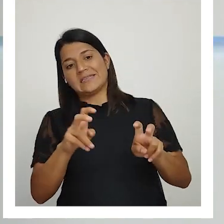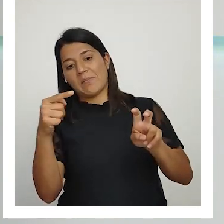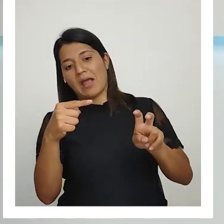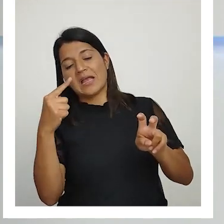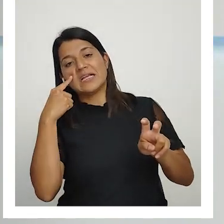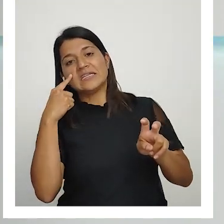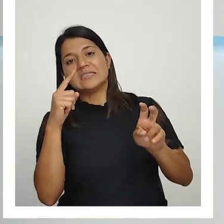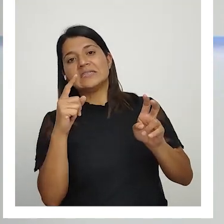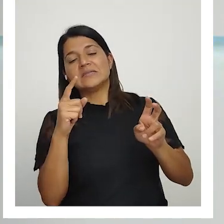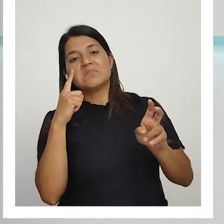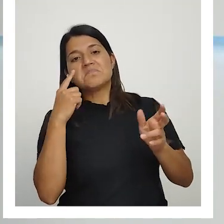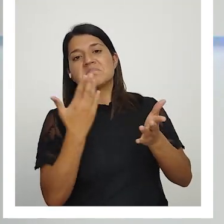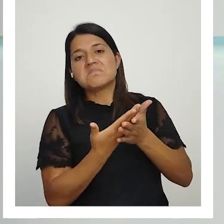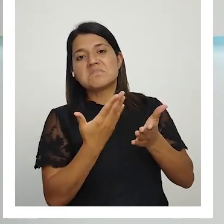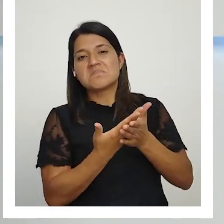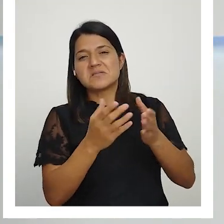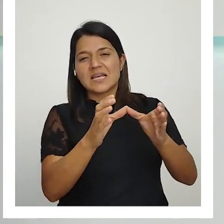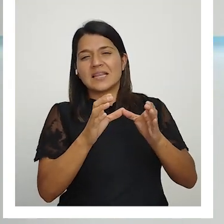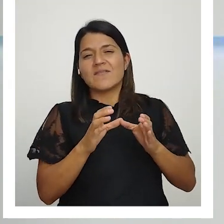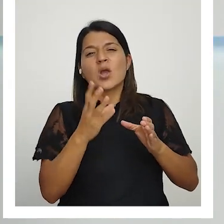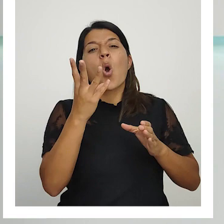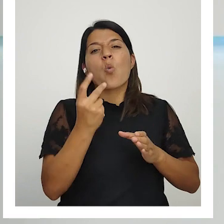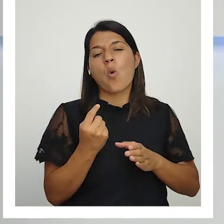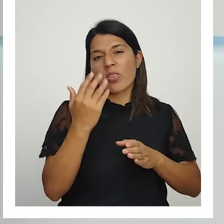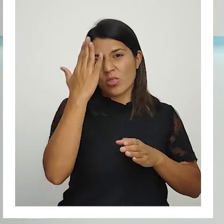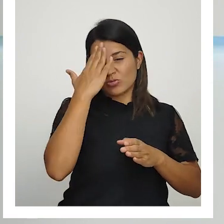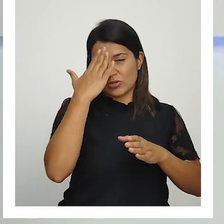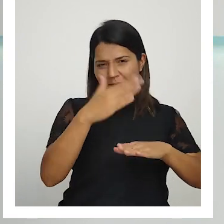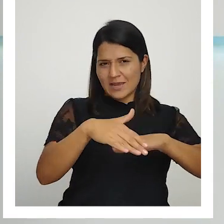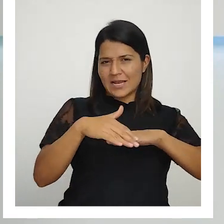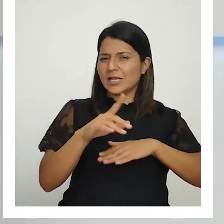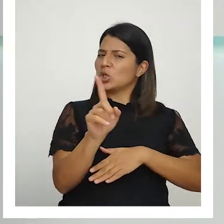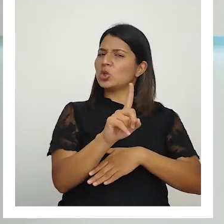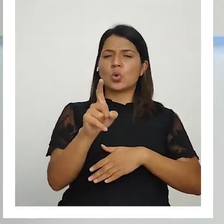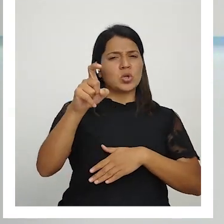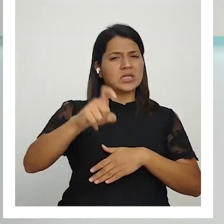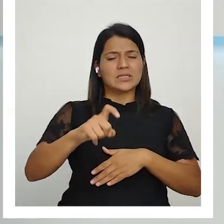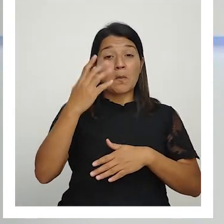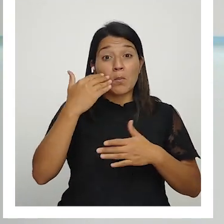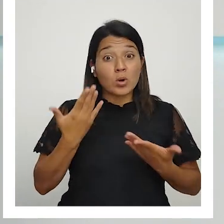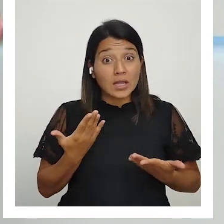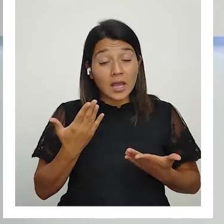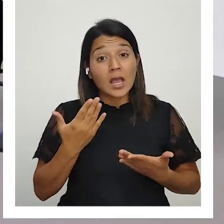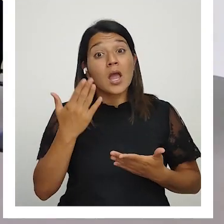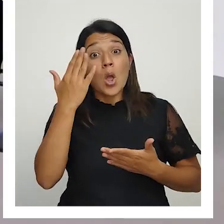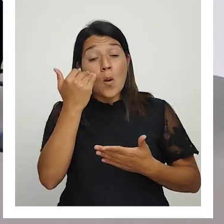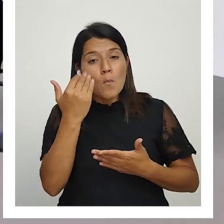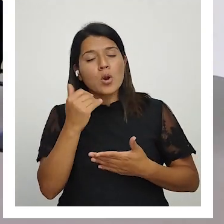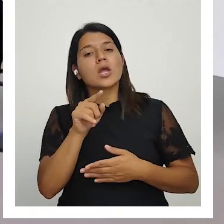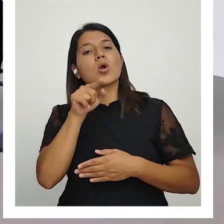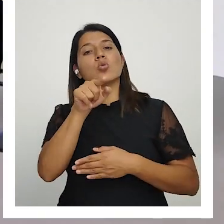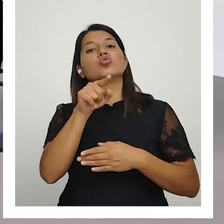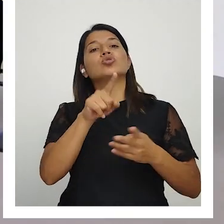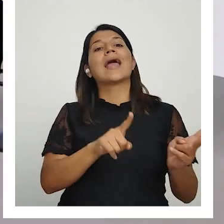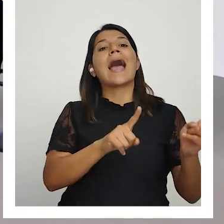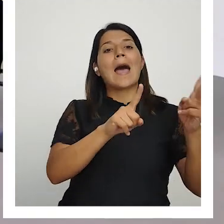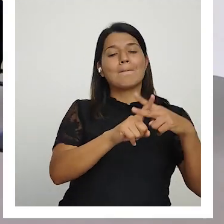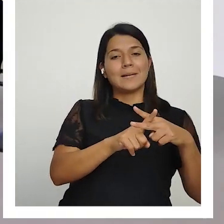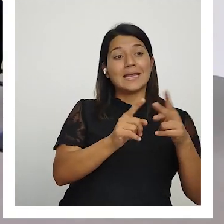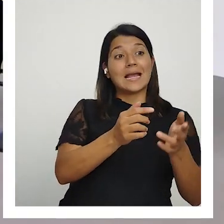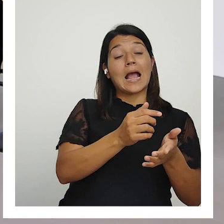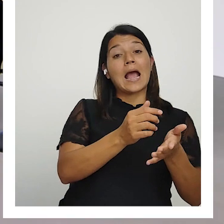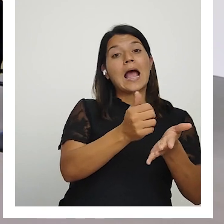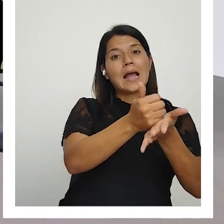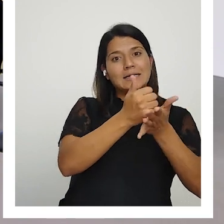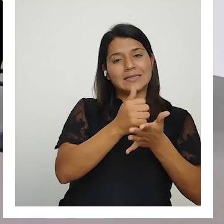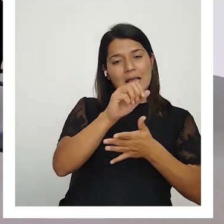es ese nivel de proficiencia del idioma. ¿Por qué? Porque la aplicación a la beca se hace por un lado y la aplicación a 3